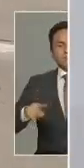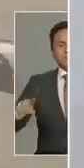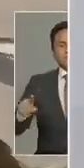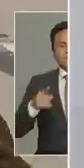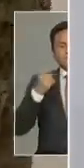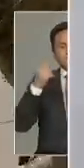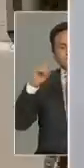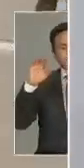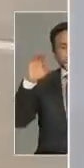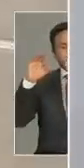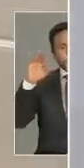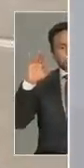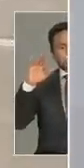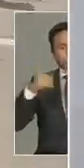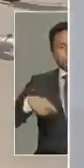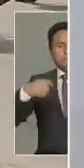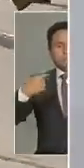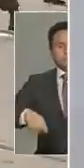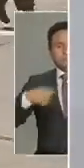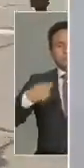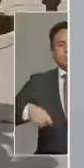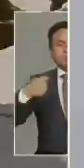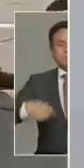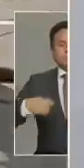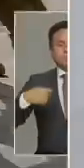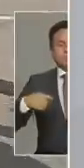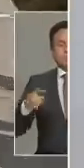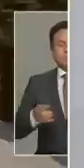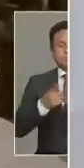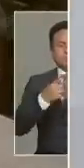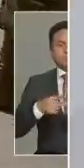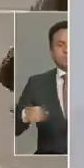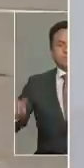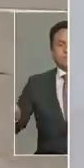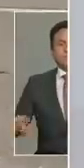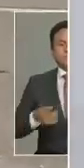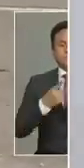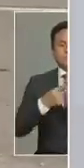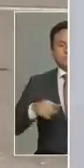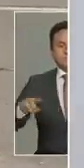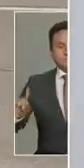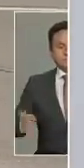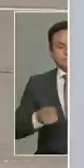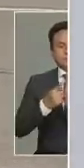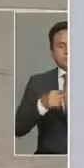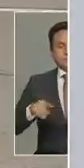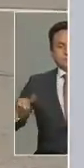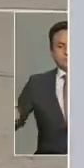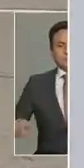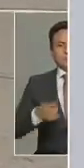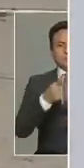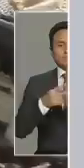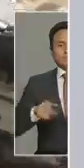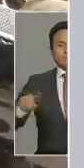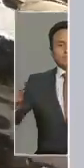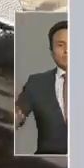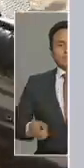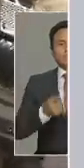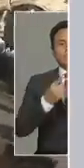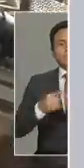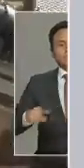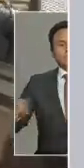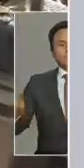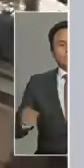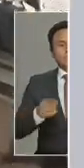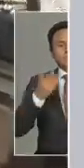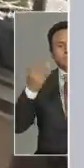situación se va a poner del lado de las personas para apoyarlas siempre. Mientras tanto, de la presidenta de Estados Unidos, que estábamos retomando